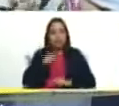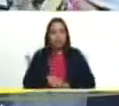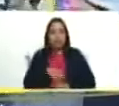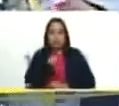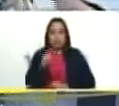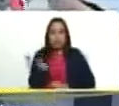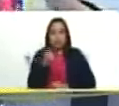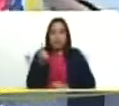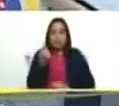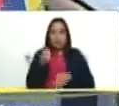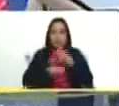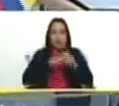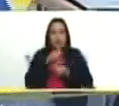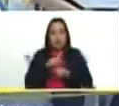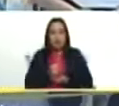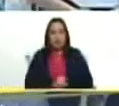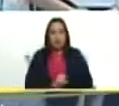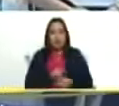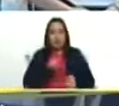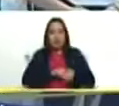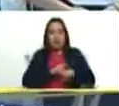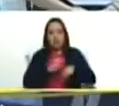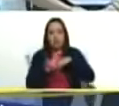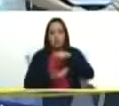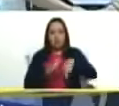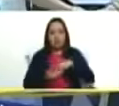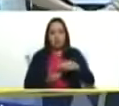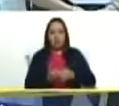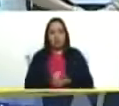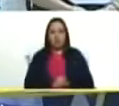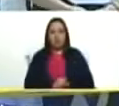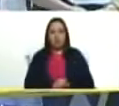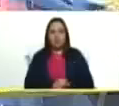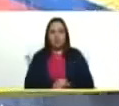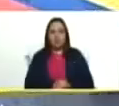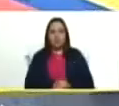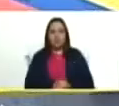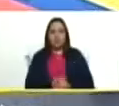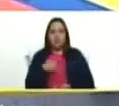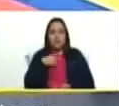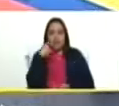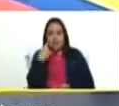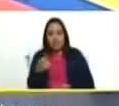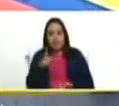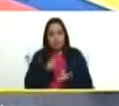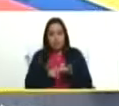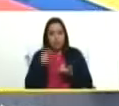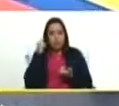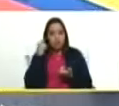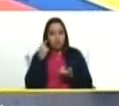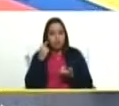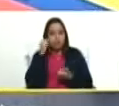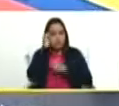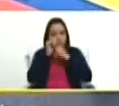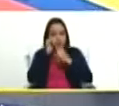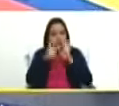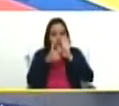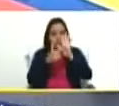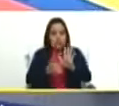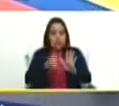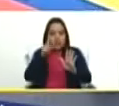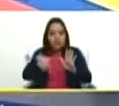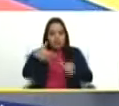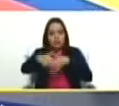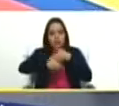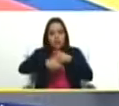se hace en Revolución. Yo le decía a Silvia, cuando veía las transmisiones y en las redes